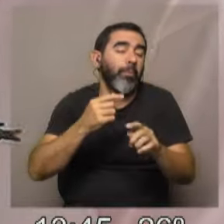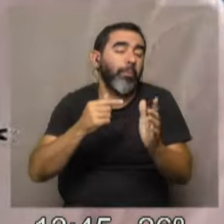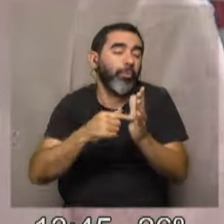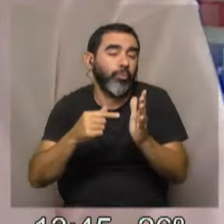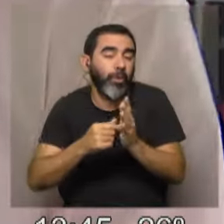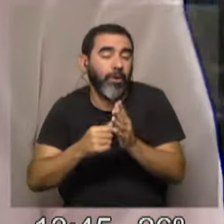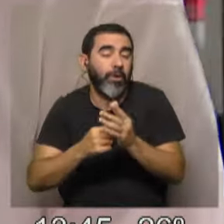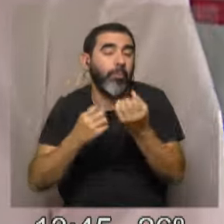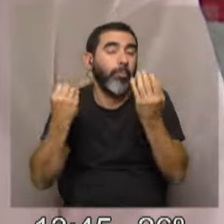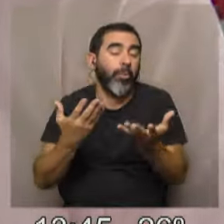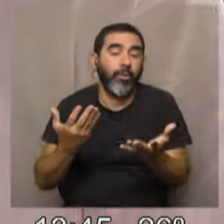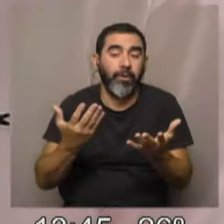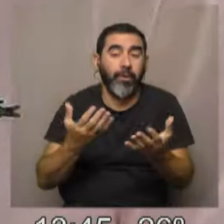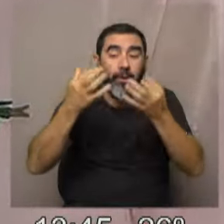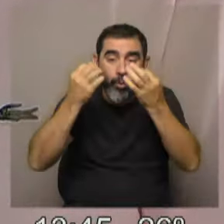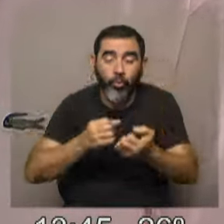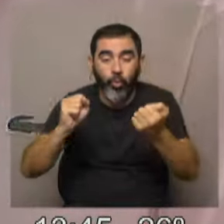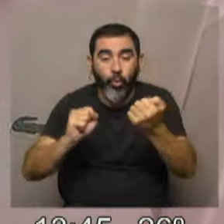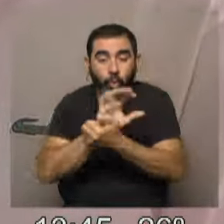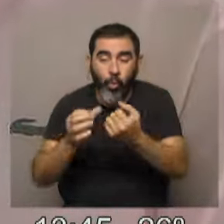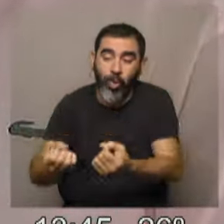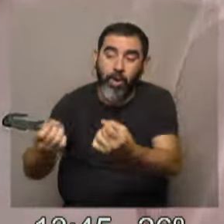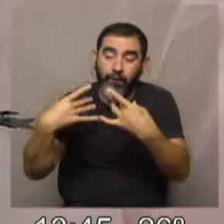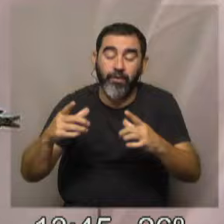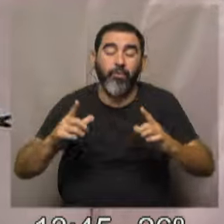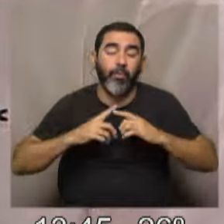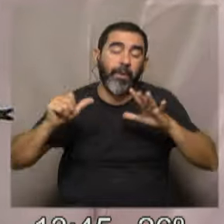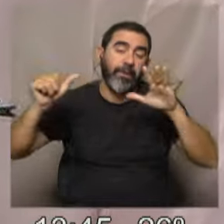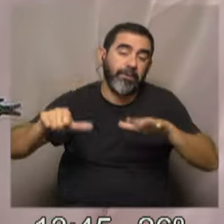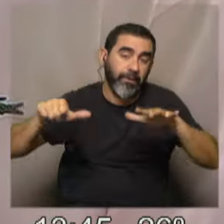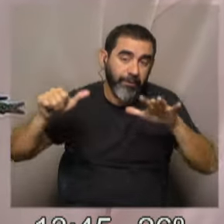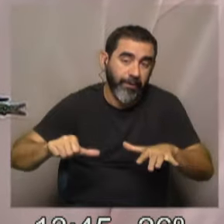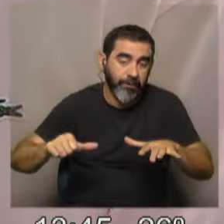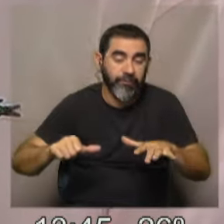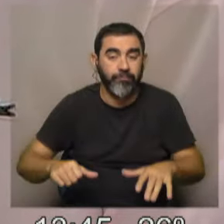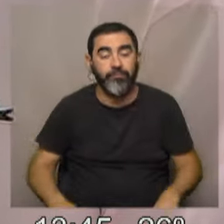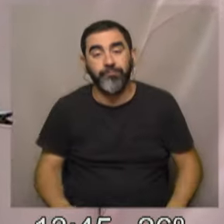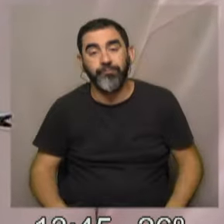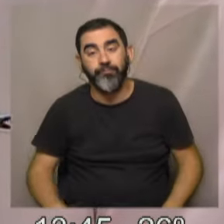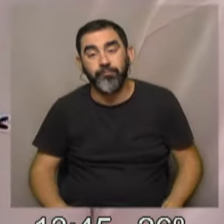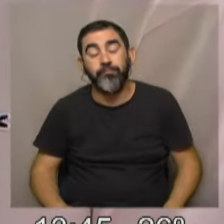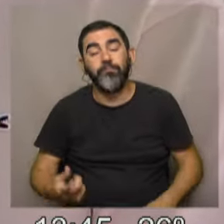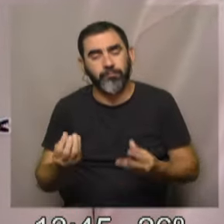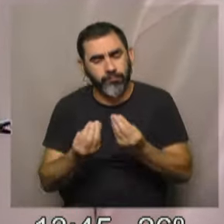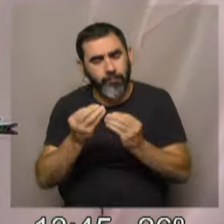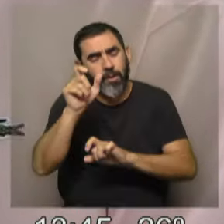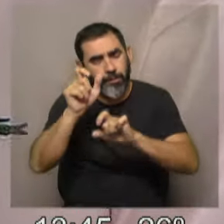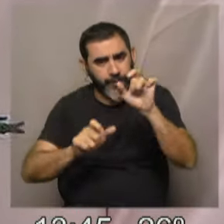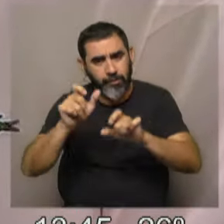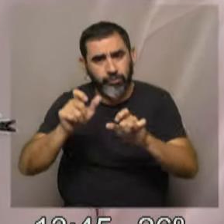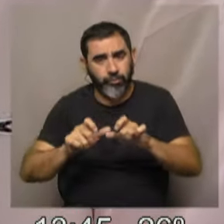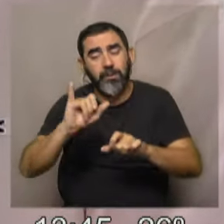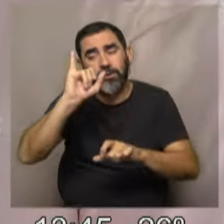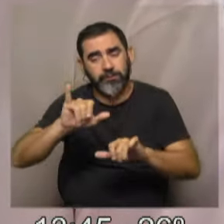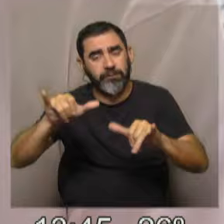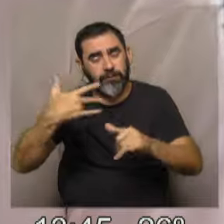salteó, porque tenía COVID en su momento, entonces hay que esperar 6 meses. Pero bueno, muchas personas han